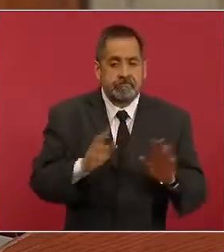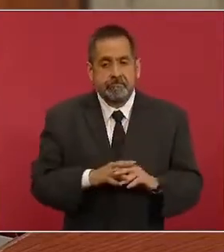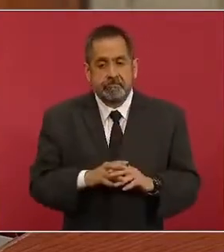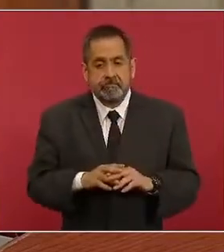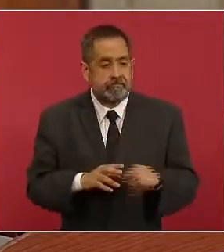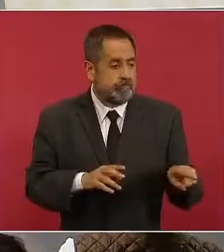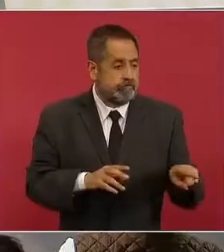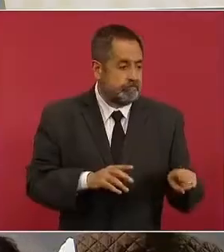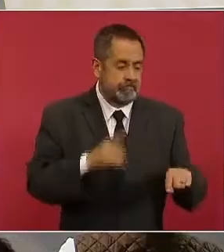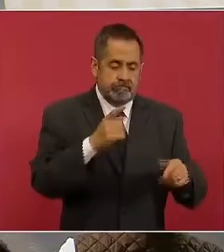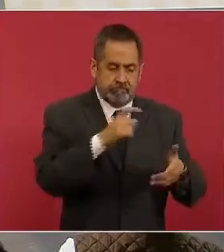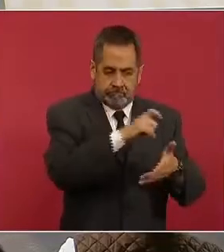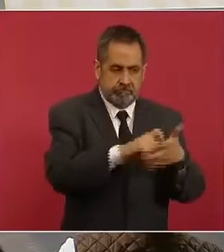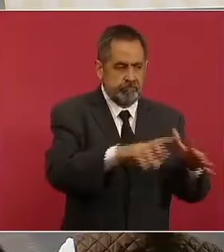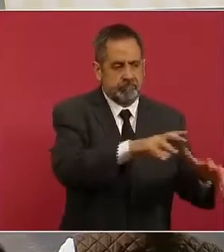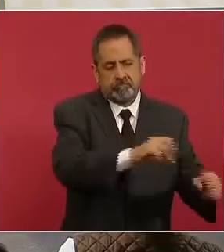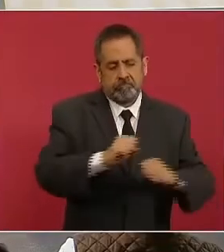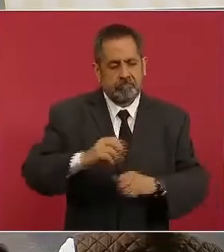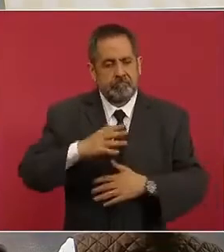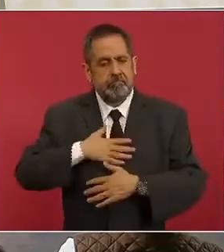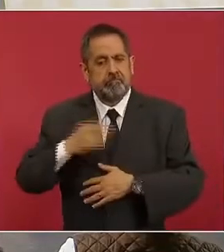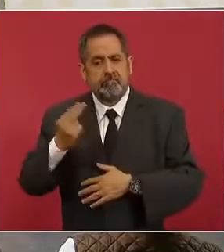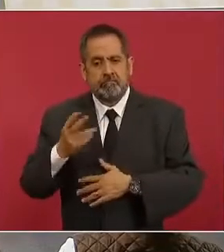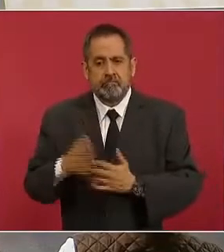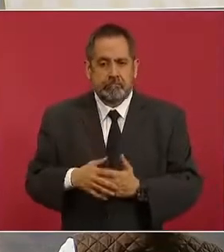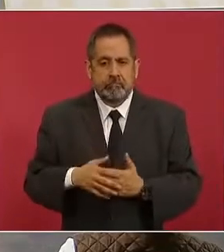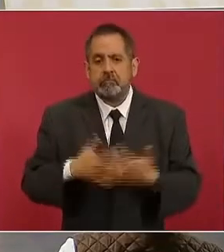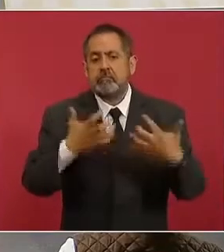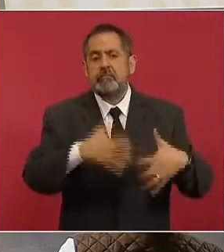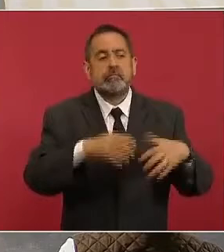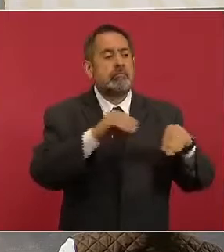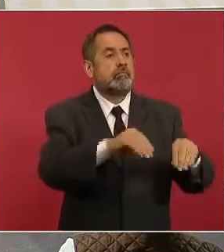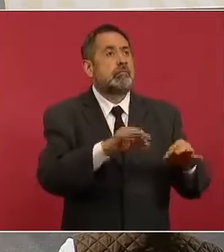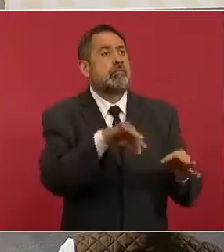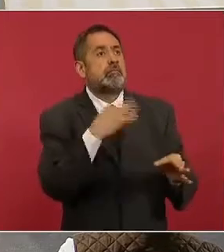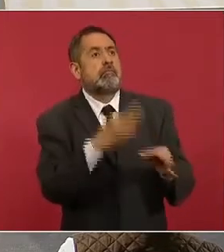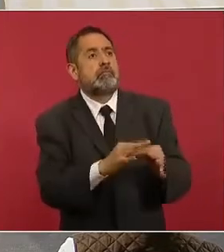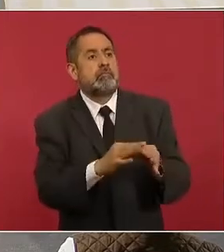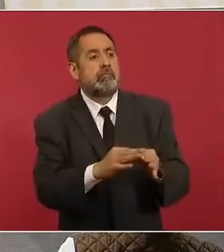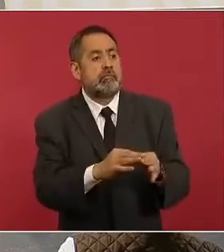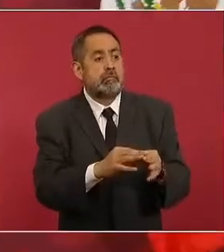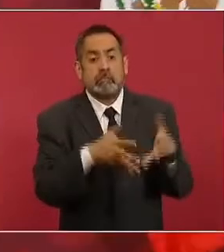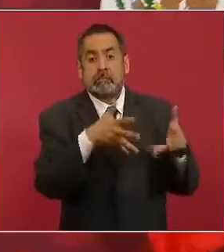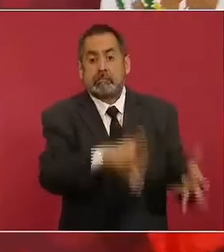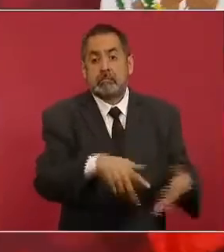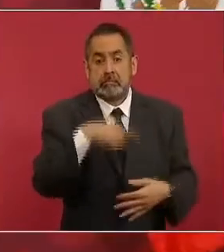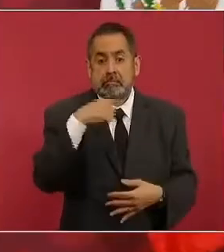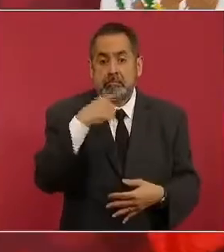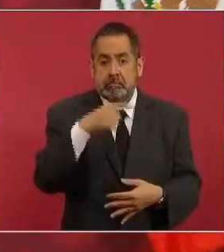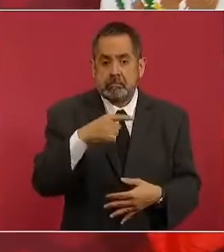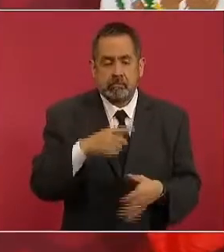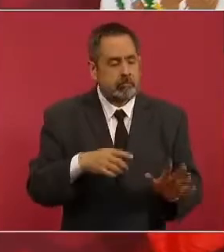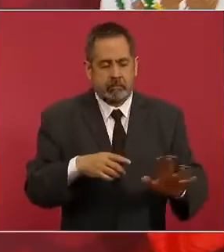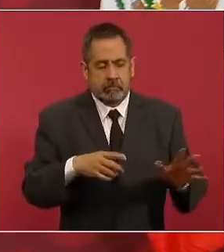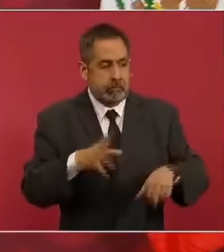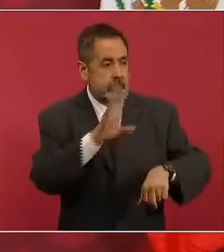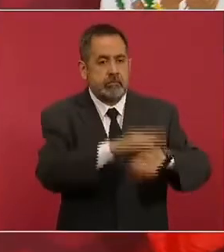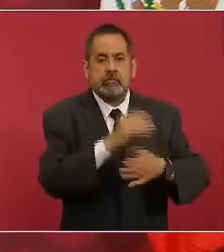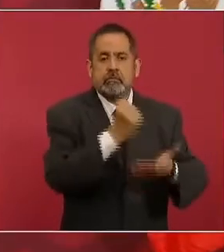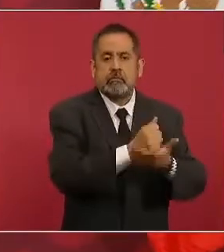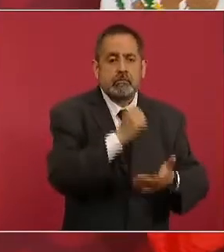adquiera dichas instalaciones. Si ya están terminadas, pero no tienen permiso,